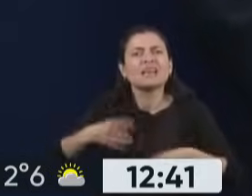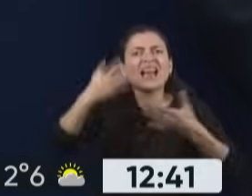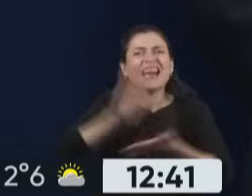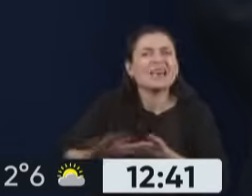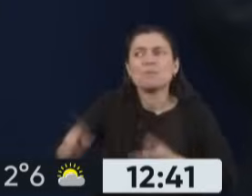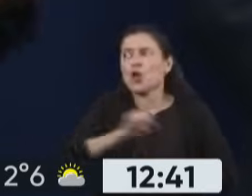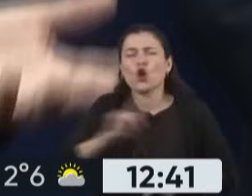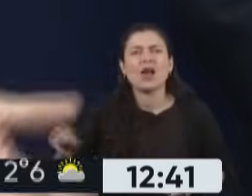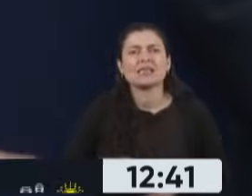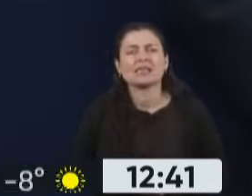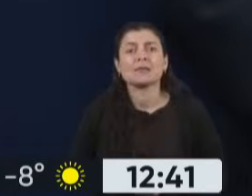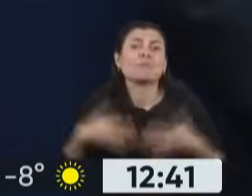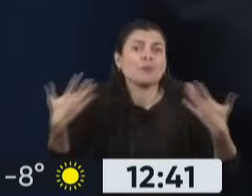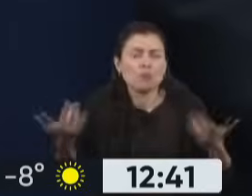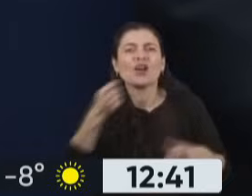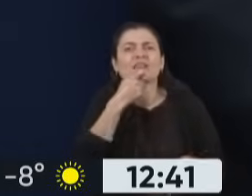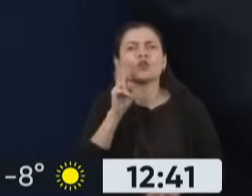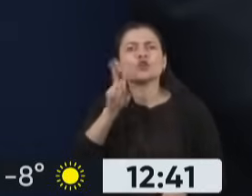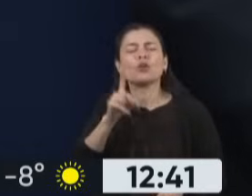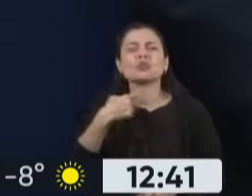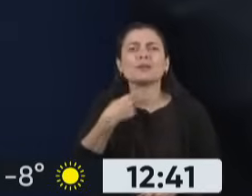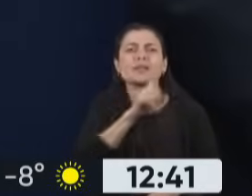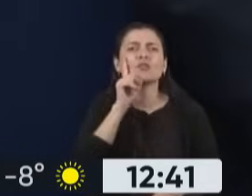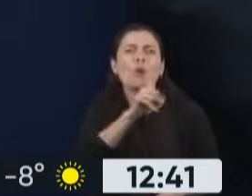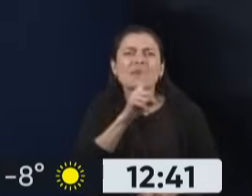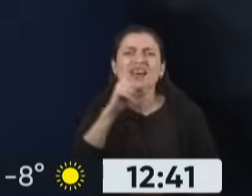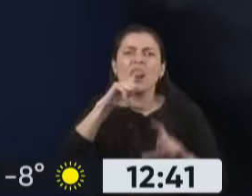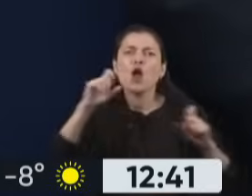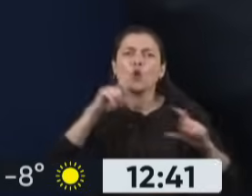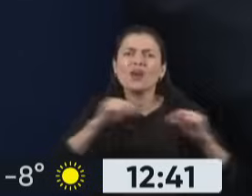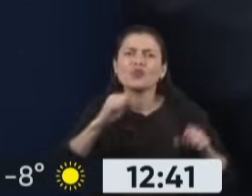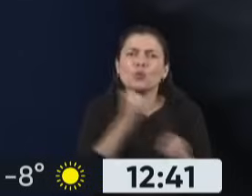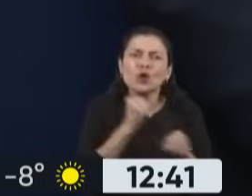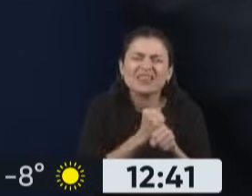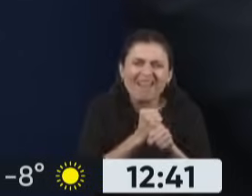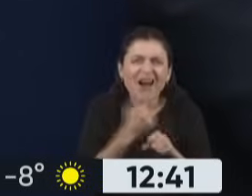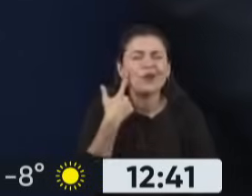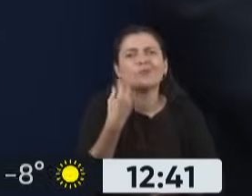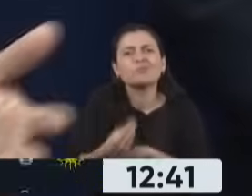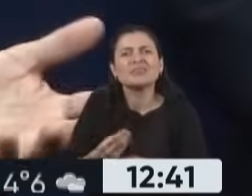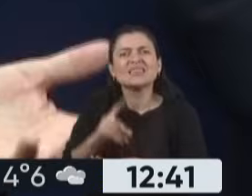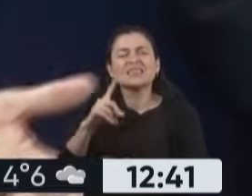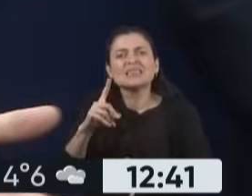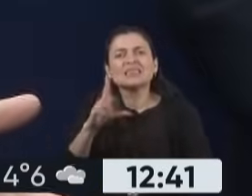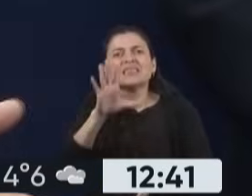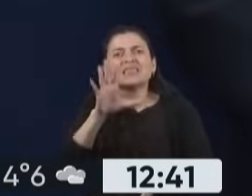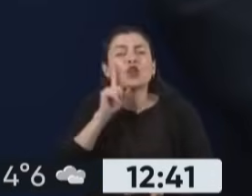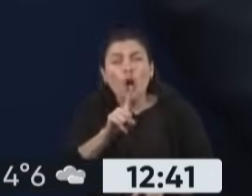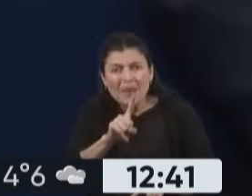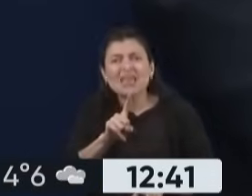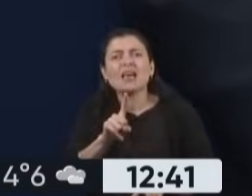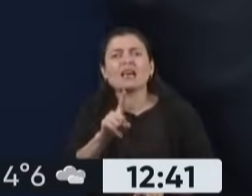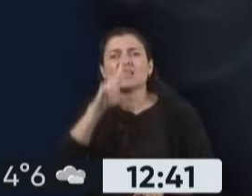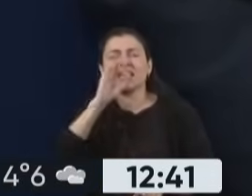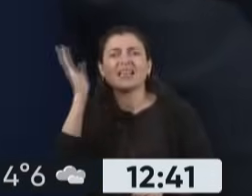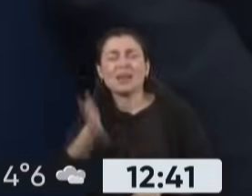los números estos de que 1.000 quits representan el 50%, 11.000 el 70% y casi el